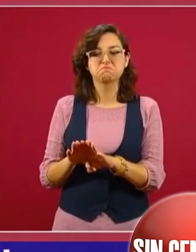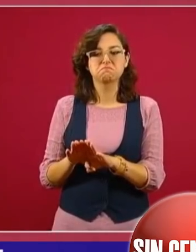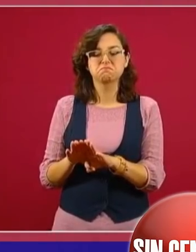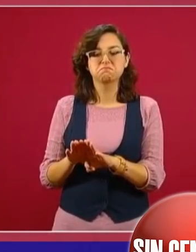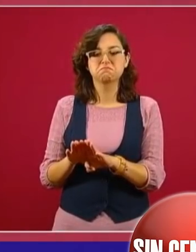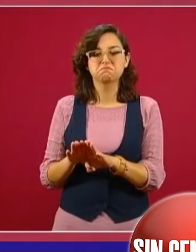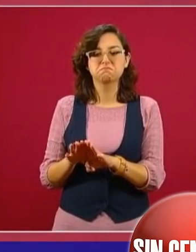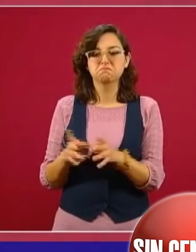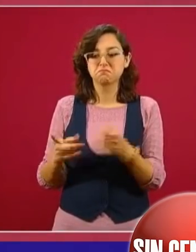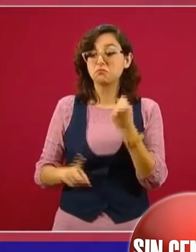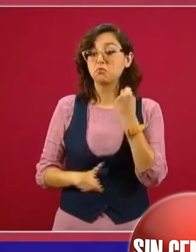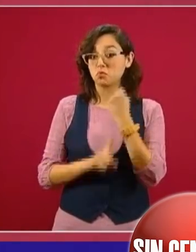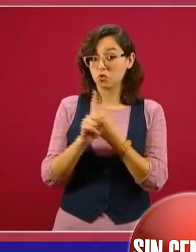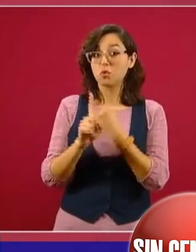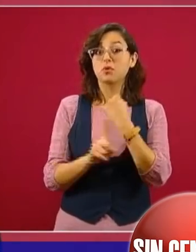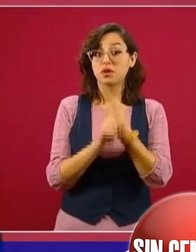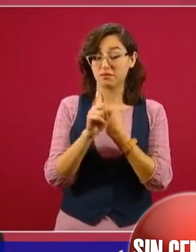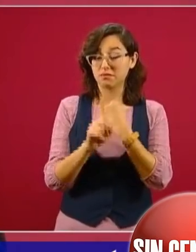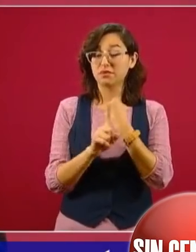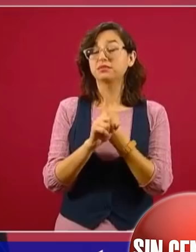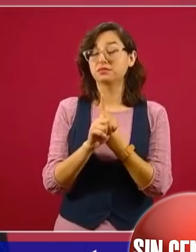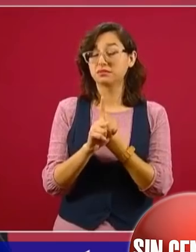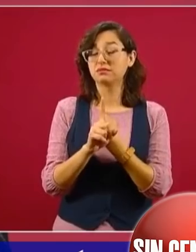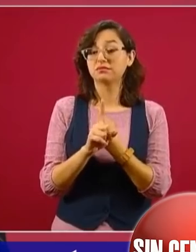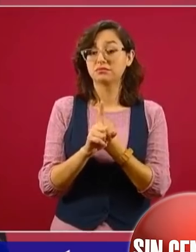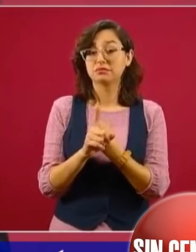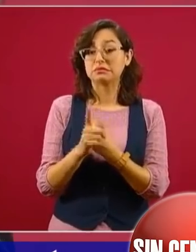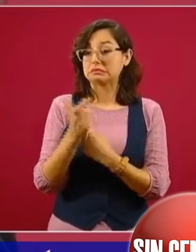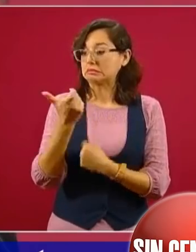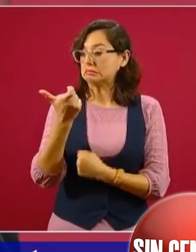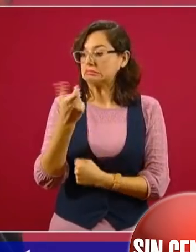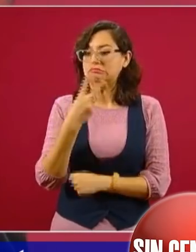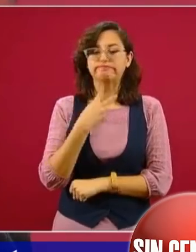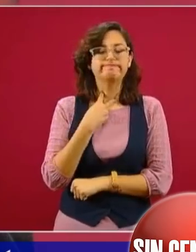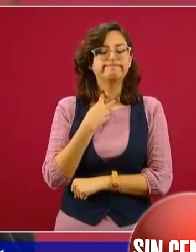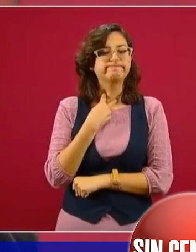que está en problemas, en quiebra,